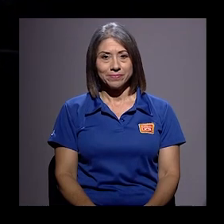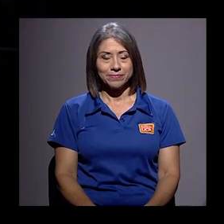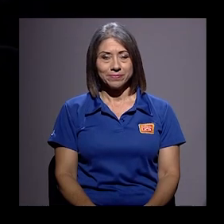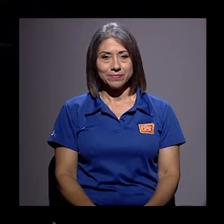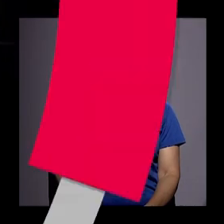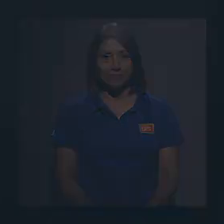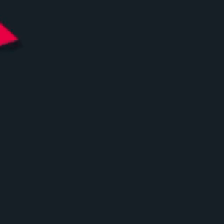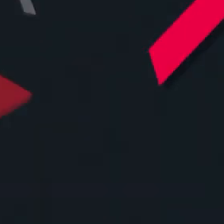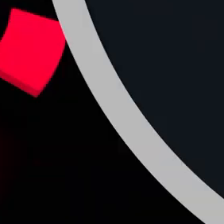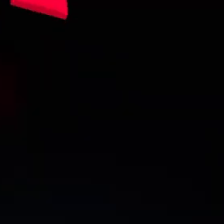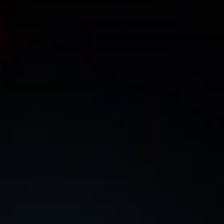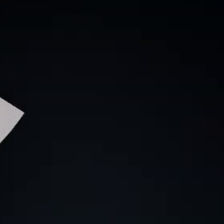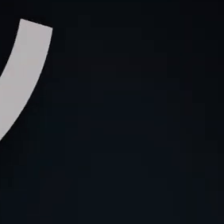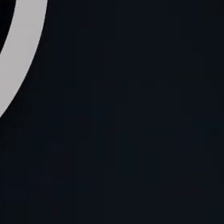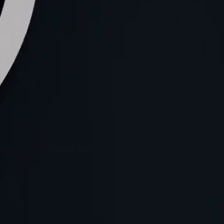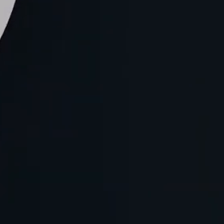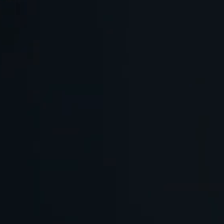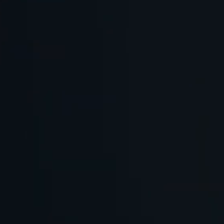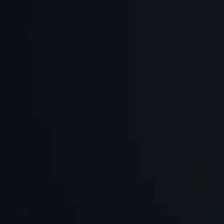a